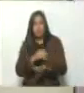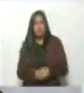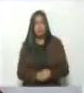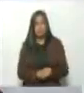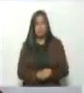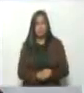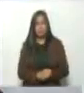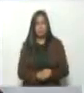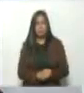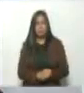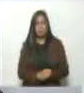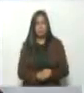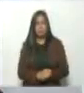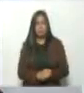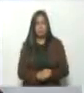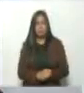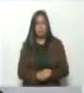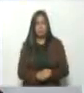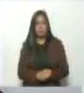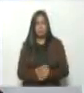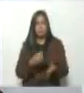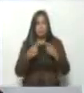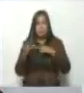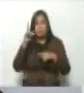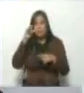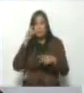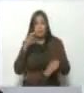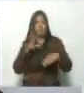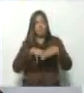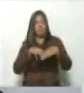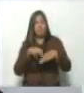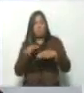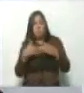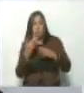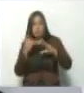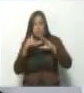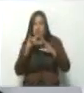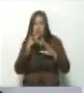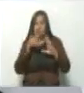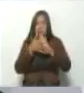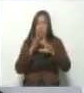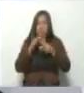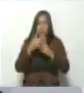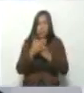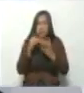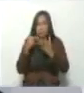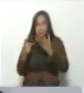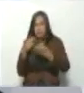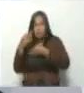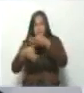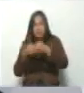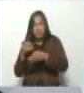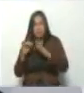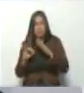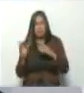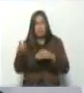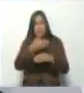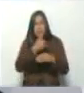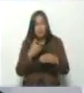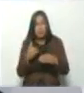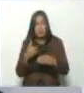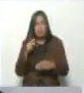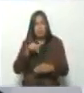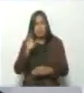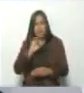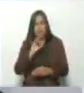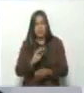Supra Piso CCS, tanto en Twitter como en Instagram, por allí pueden escribir y reportar cualquier situación que se presente con respecto al tema de recolección de desechos sólidos